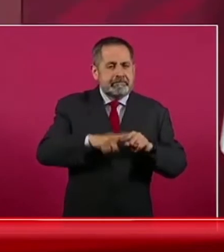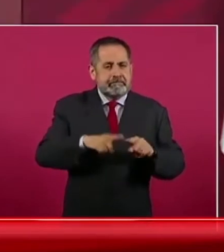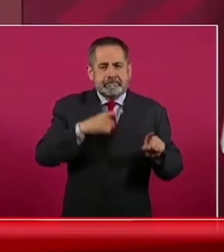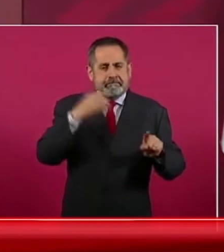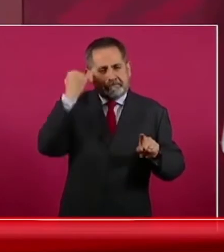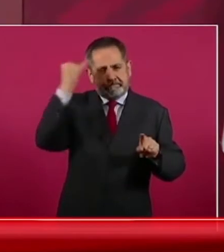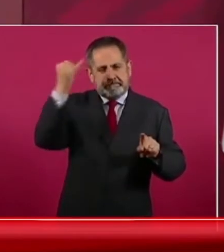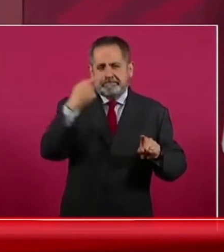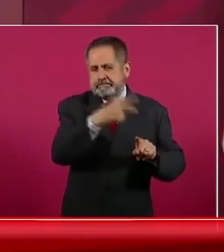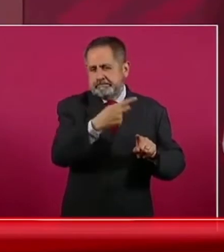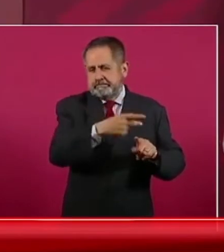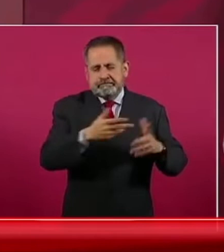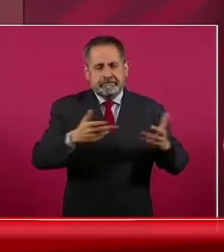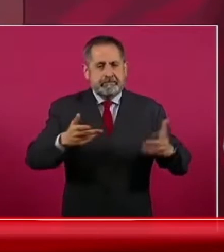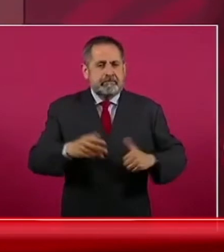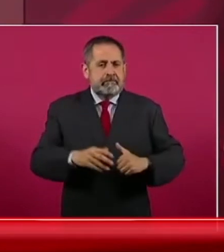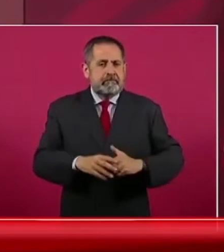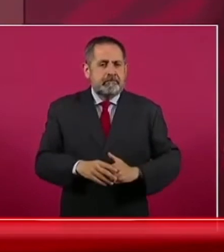Ideas